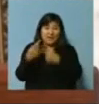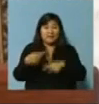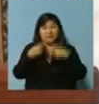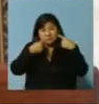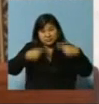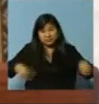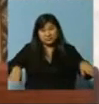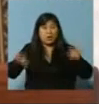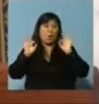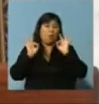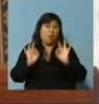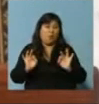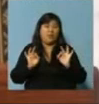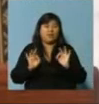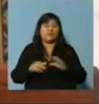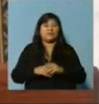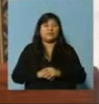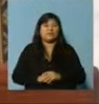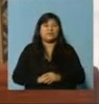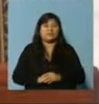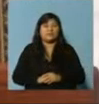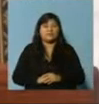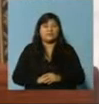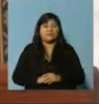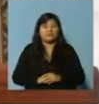el Estado.